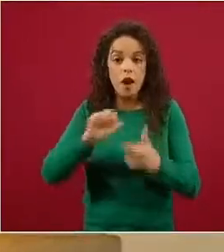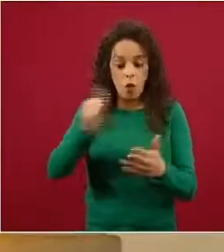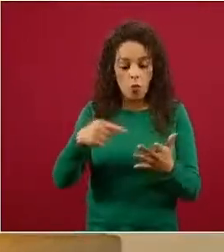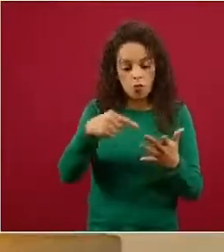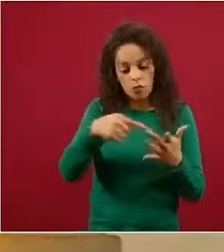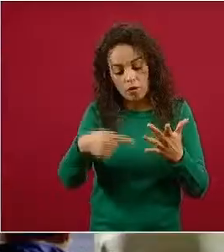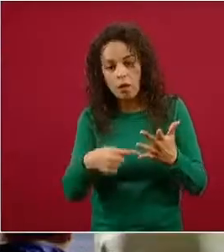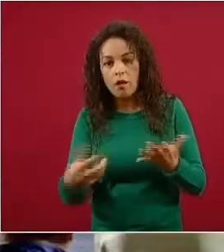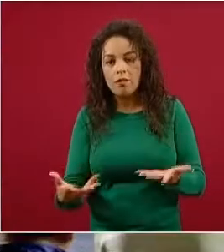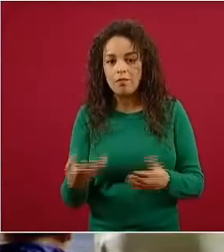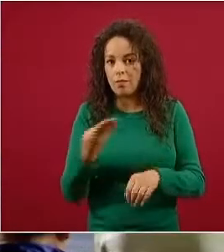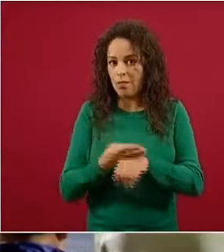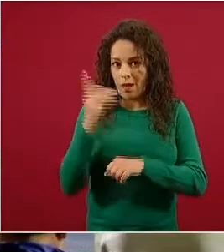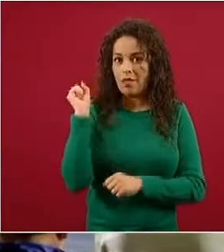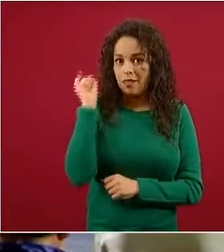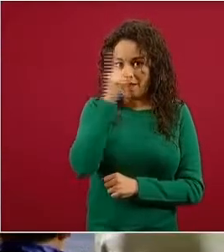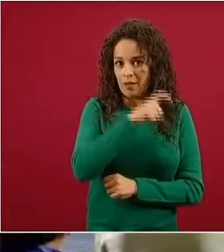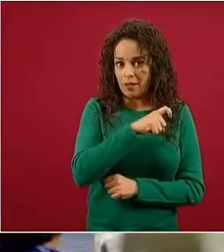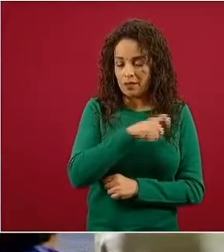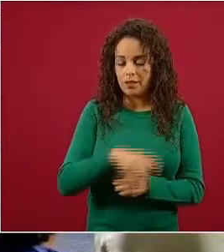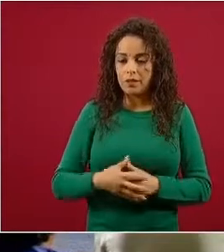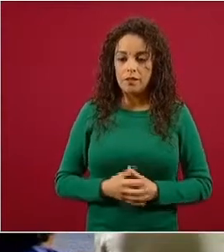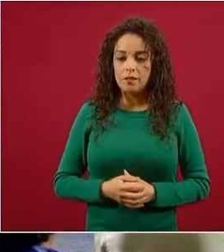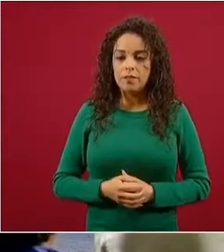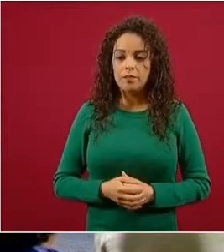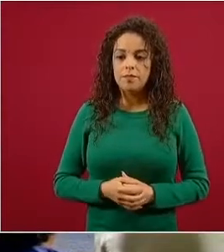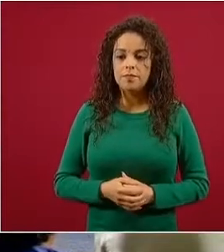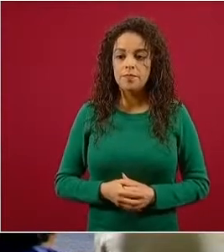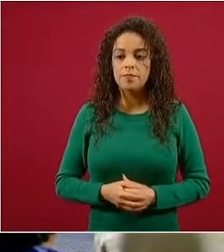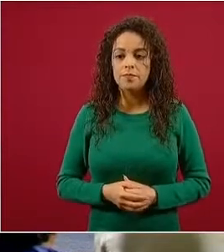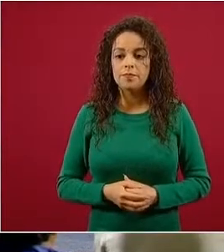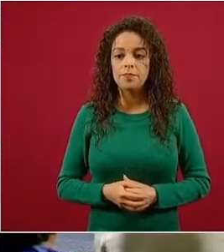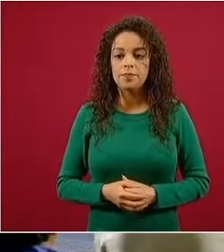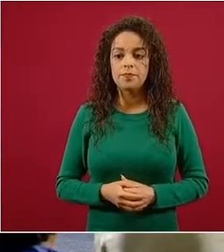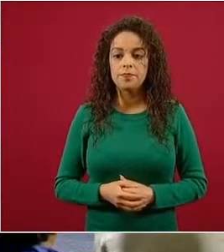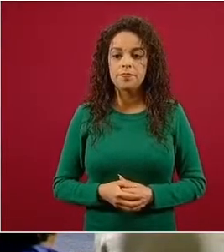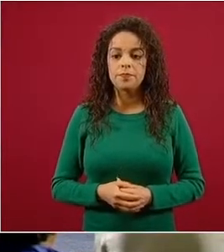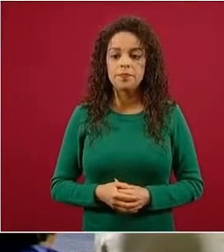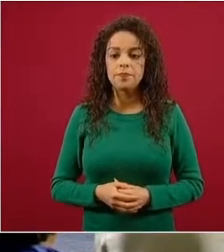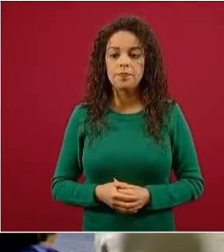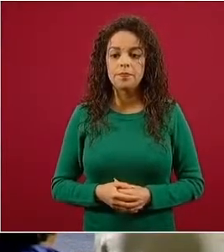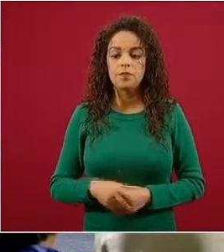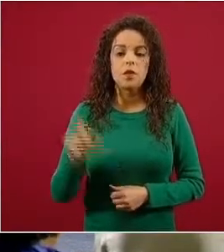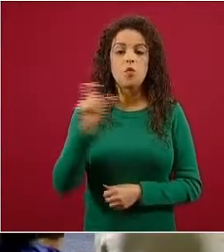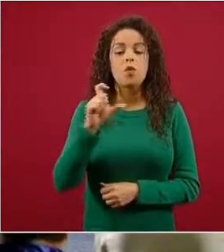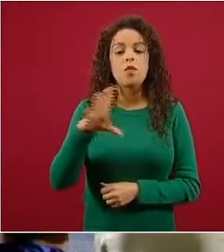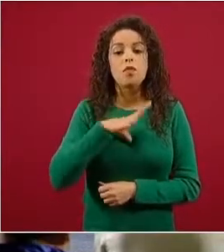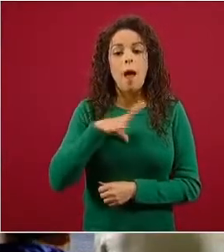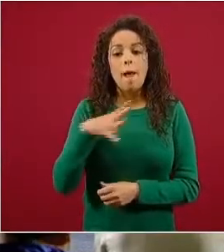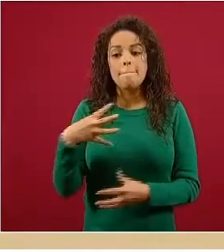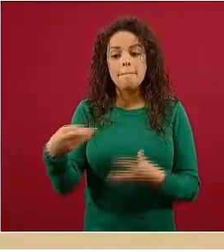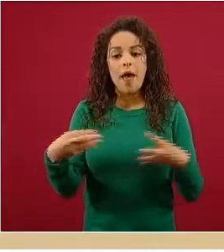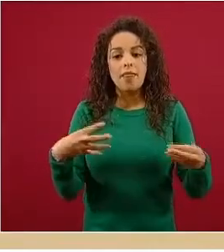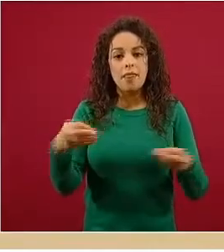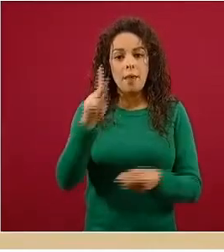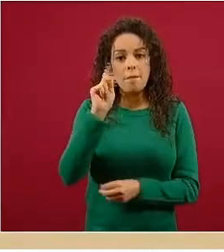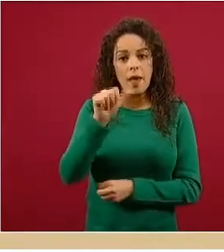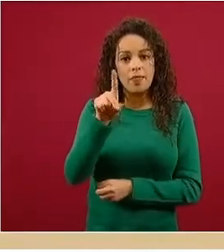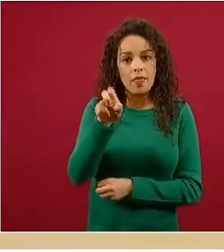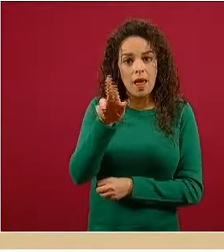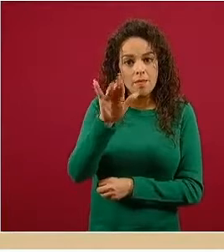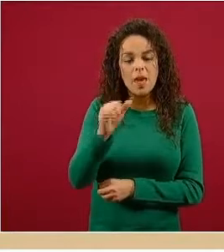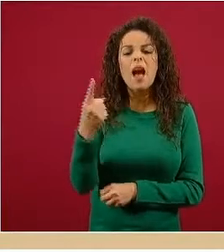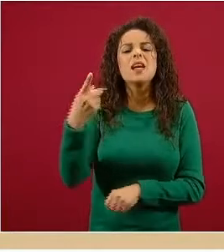entendemos, como una enfermedad, una alteración en salud mental. Se refiere precisamente a la expresión de estas emociones como